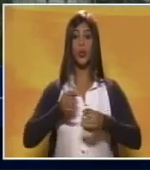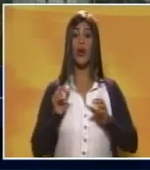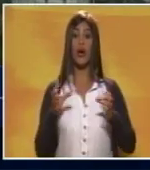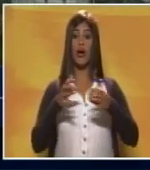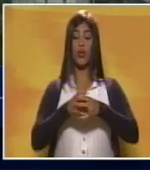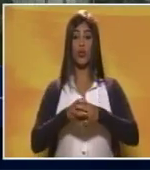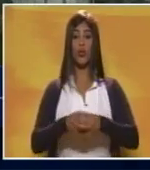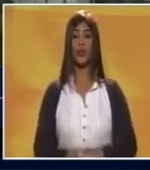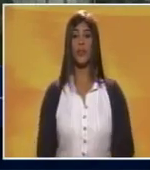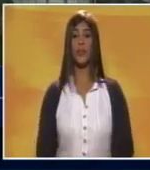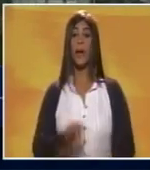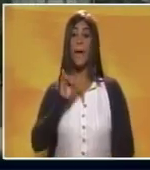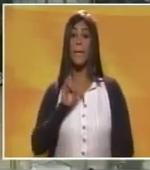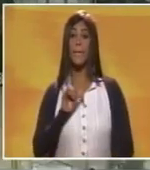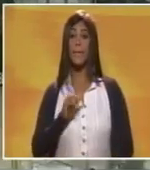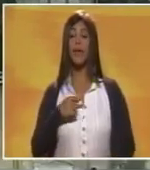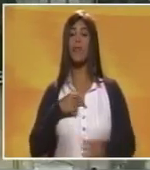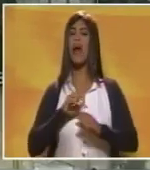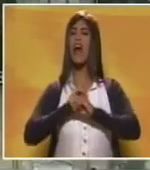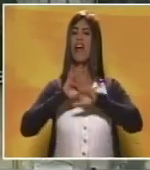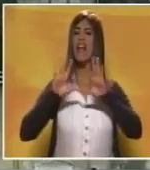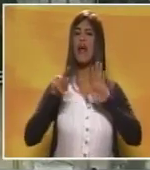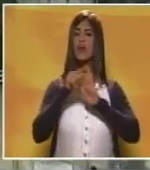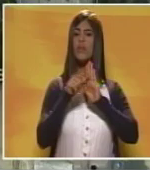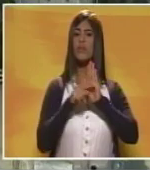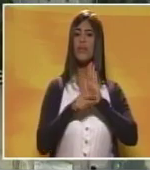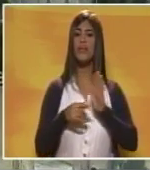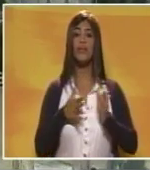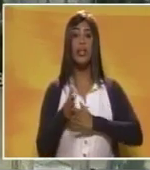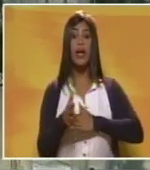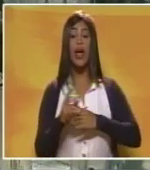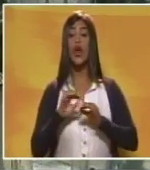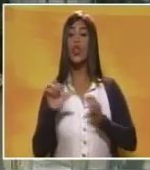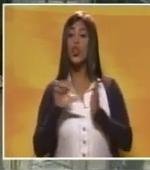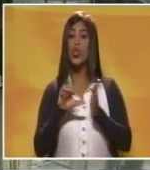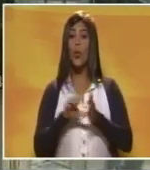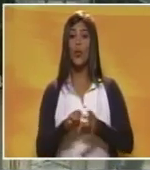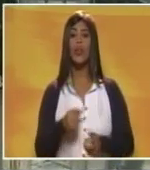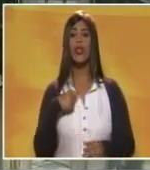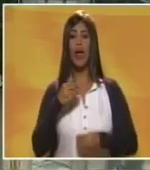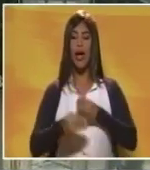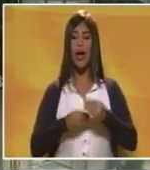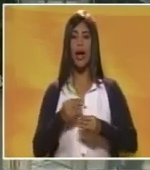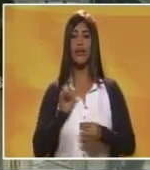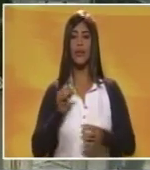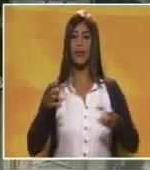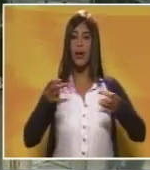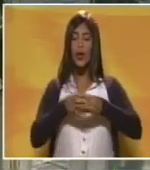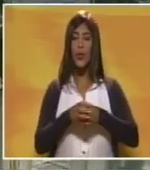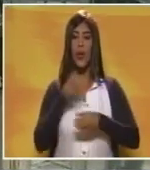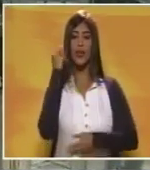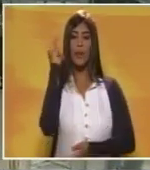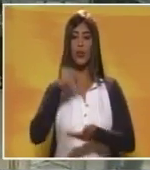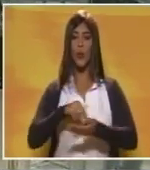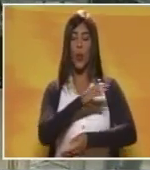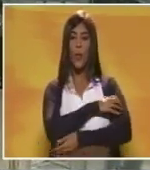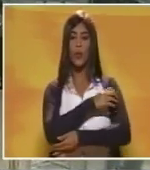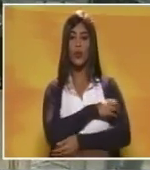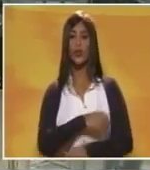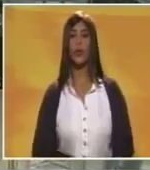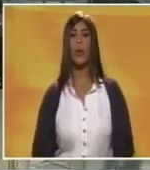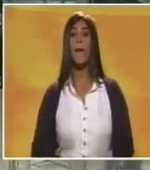reunión en la cual están definiendo de qué manera y en dónde se va a realizar la sesión de la Asamblea Nacional que